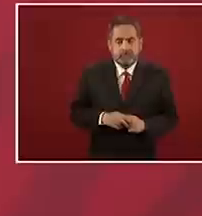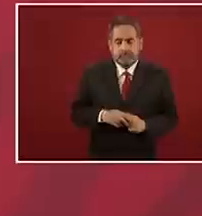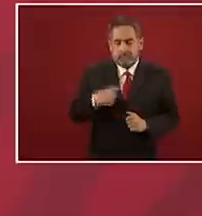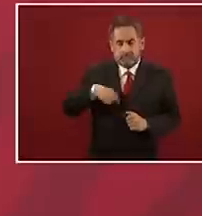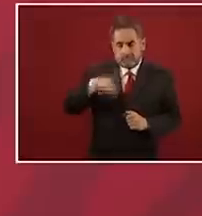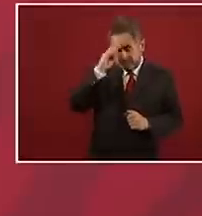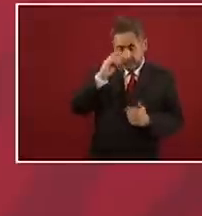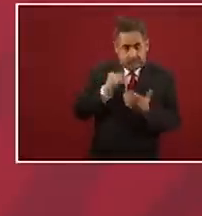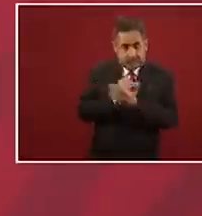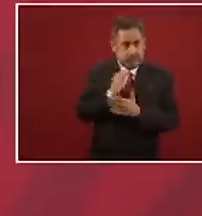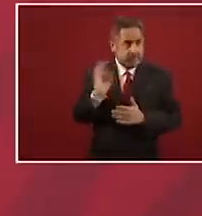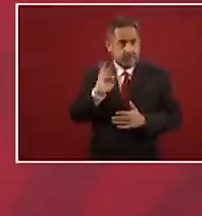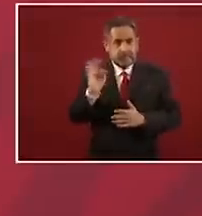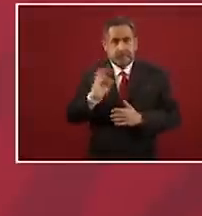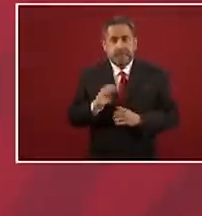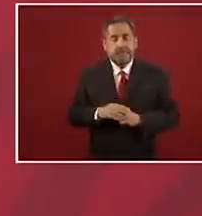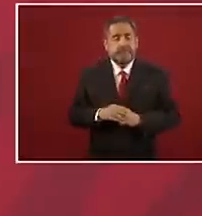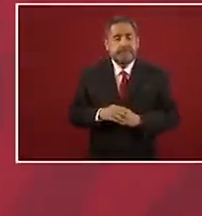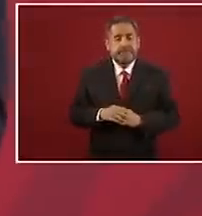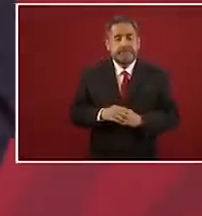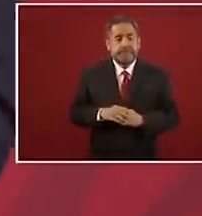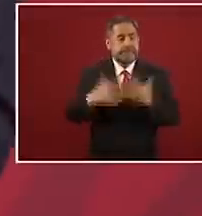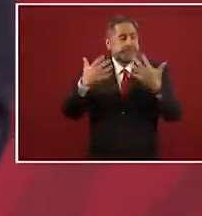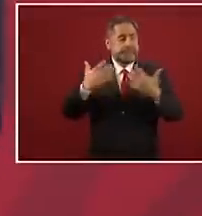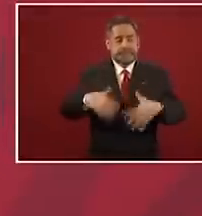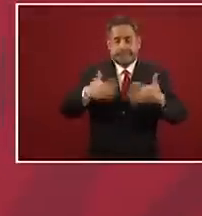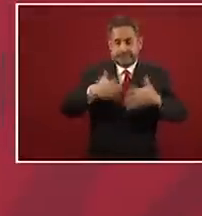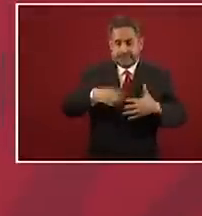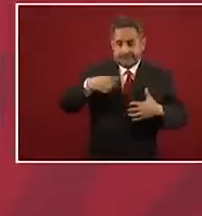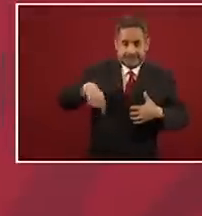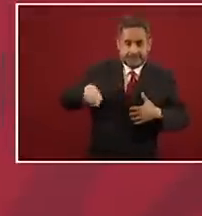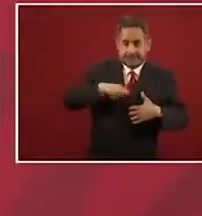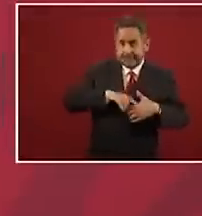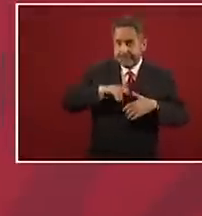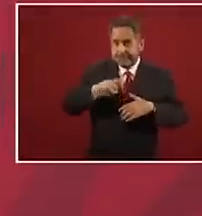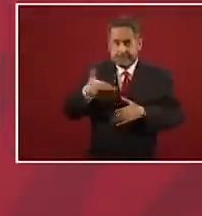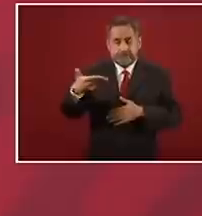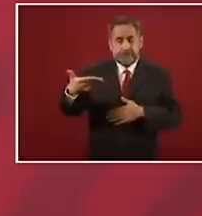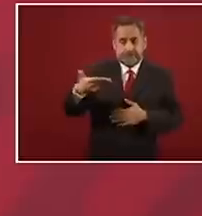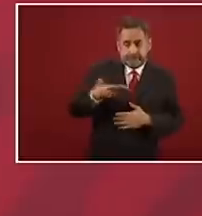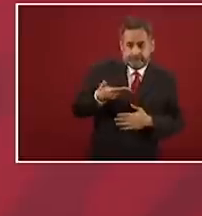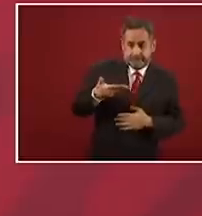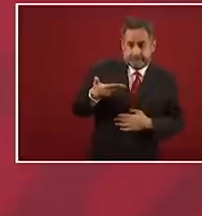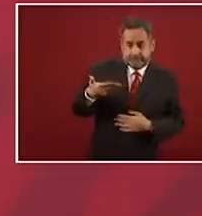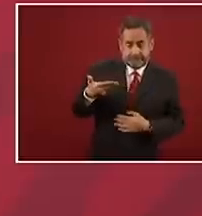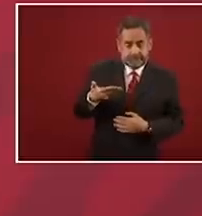decidió que si las empresas, las líneas pedían